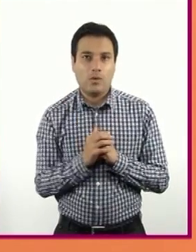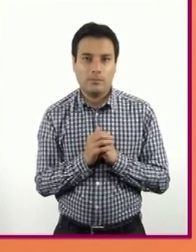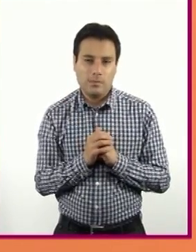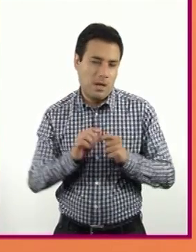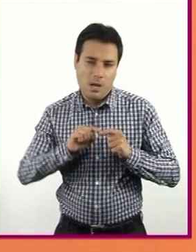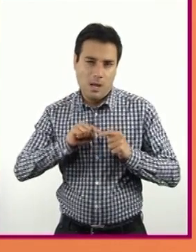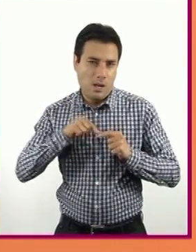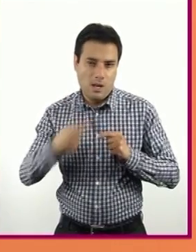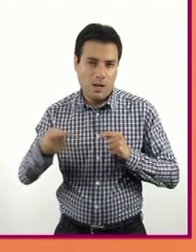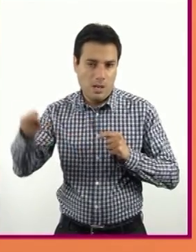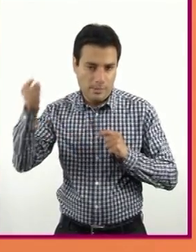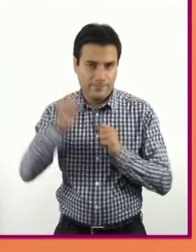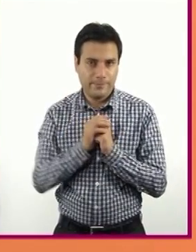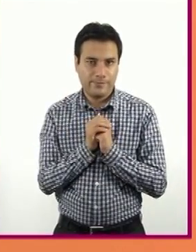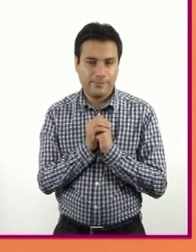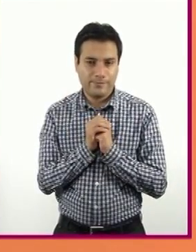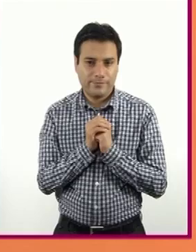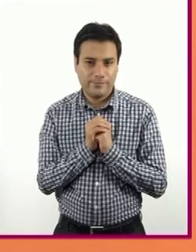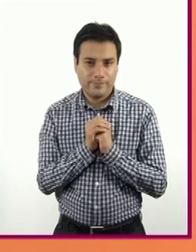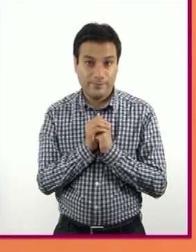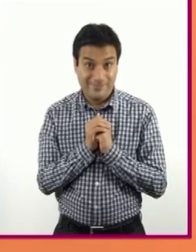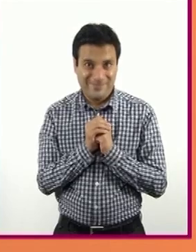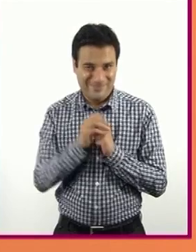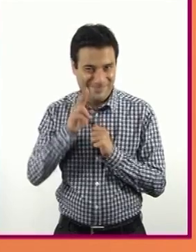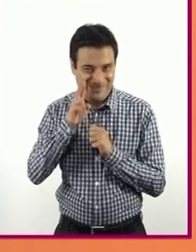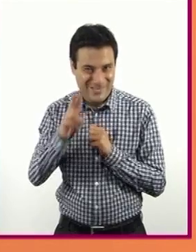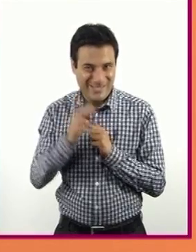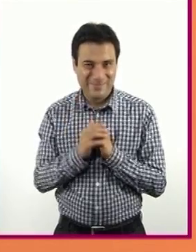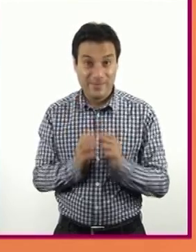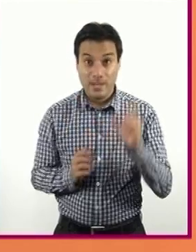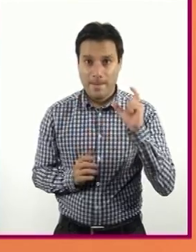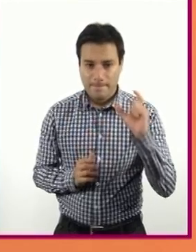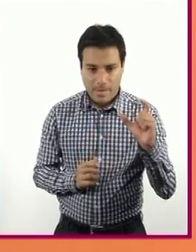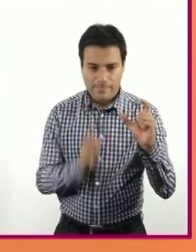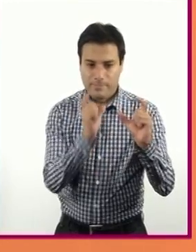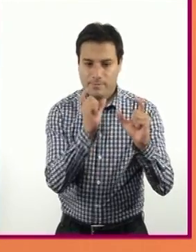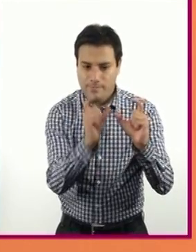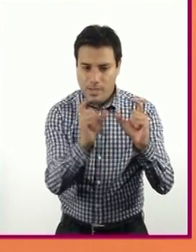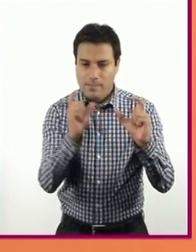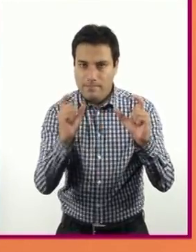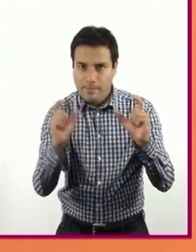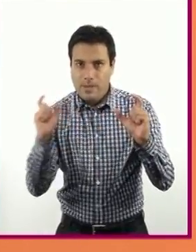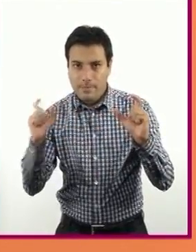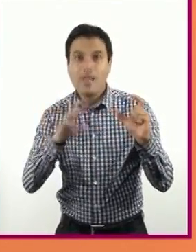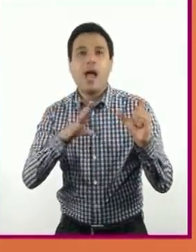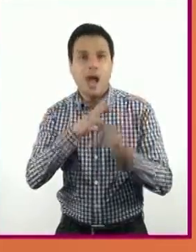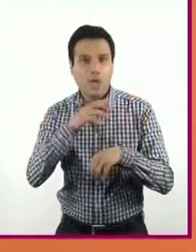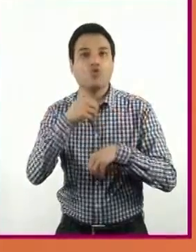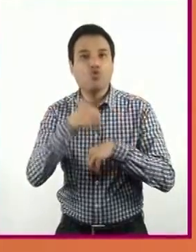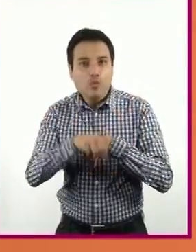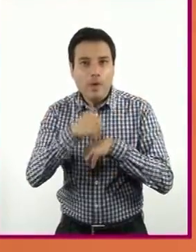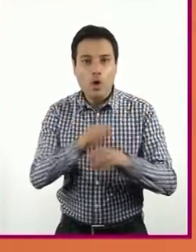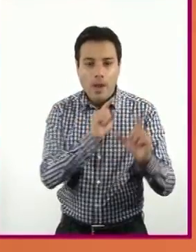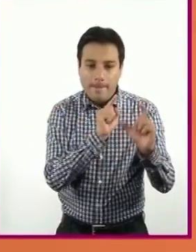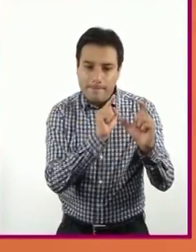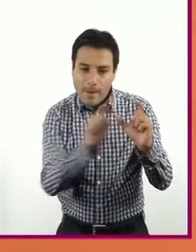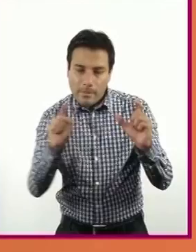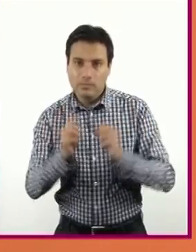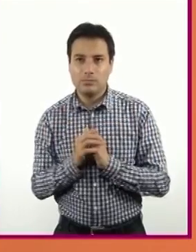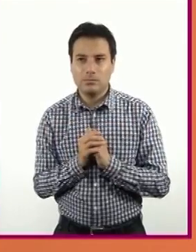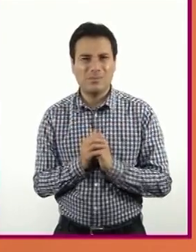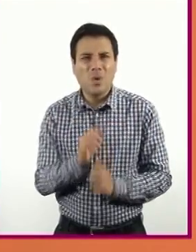así sucesivamente. Para cada posición hay un término de la sucesión. ¿Y por qué hay